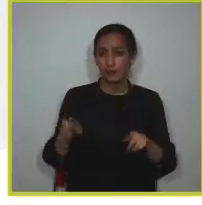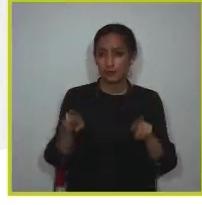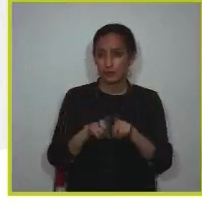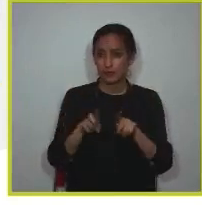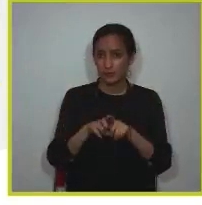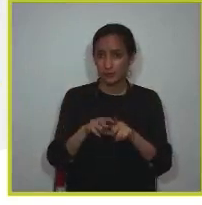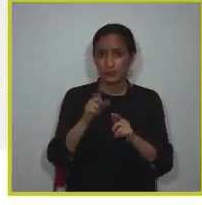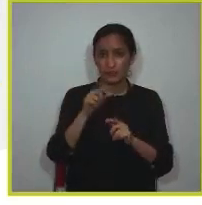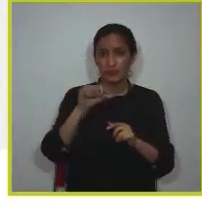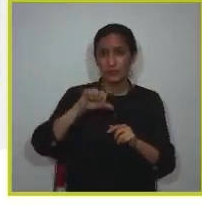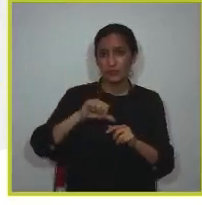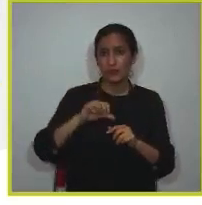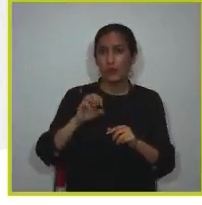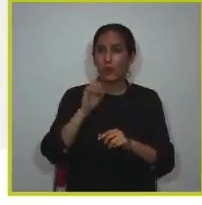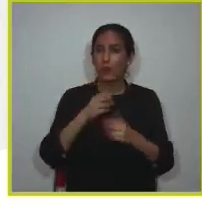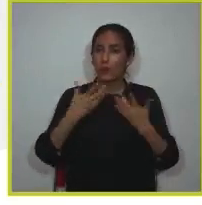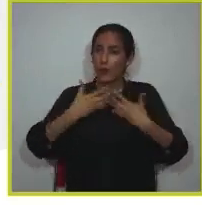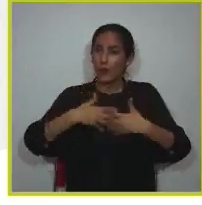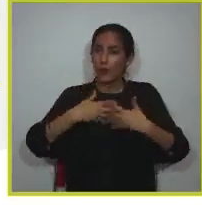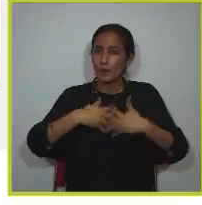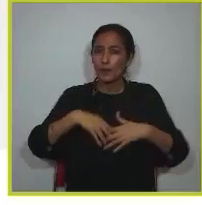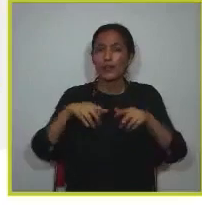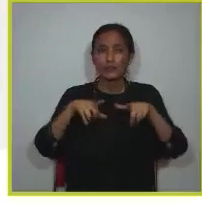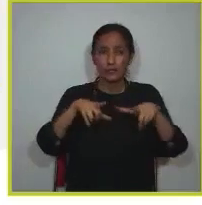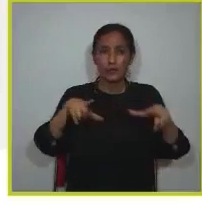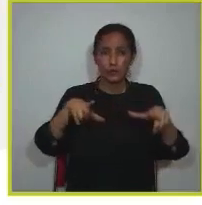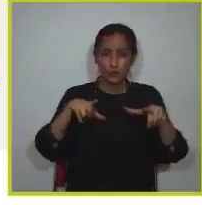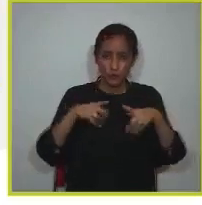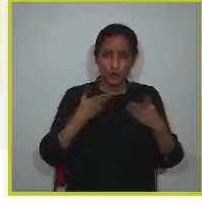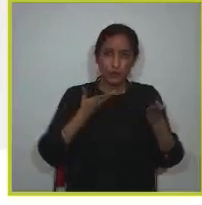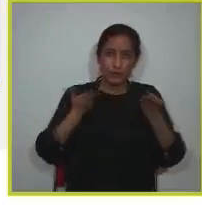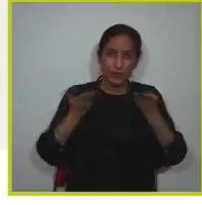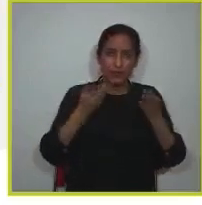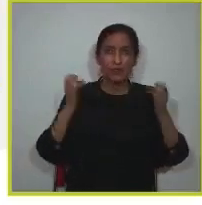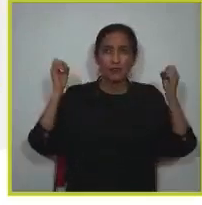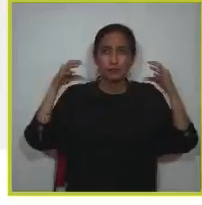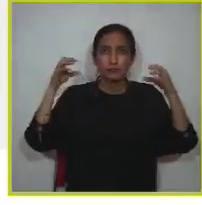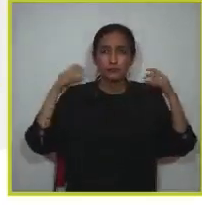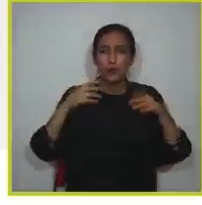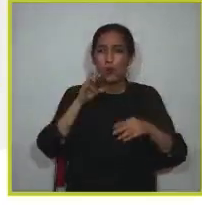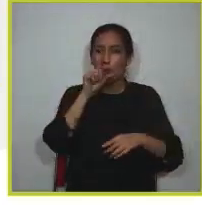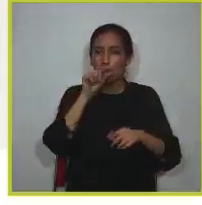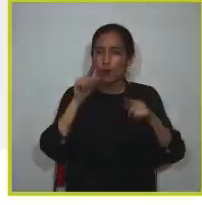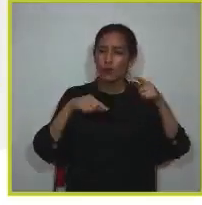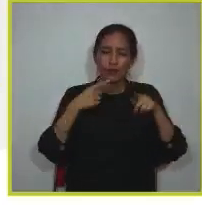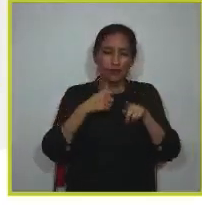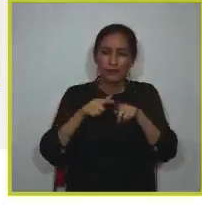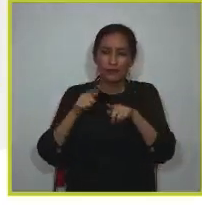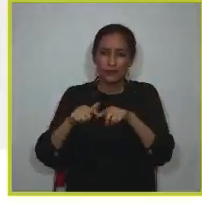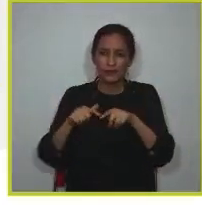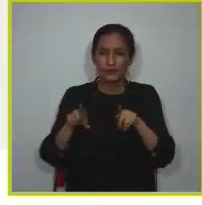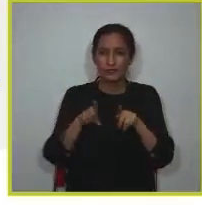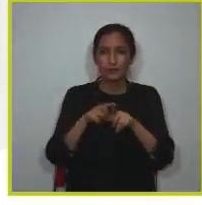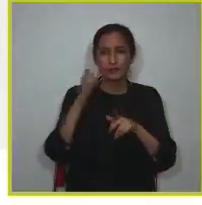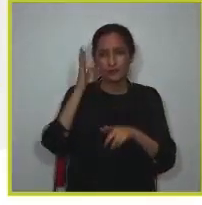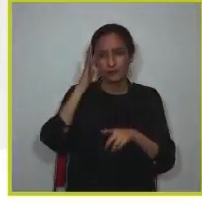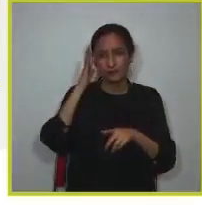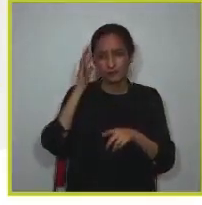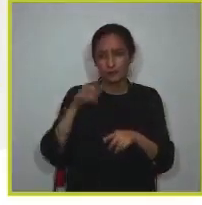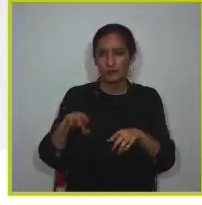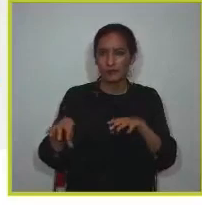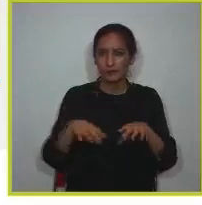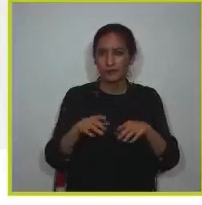esté incumpliendo la empresa que tiene su su local su su discoteca su pollería etcétera sepa también